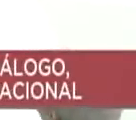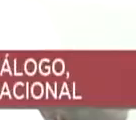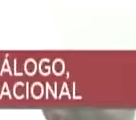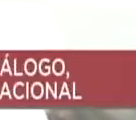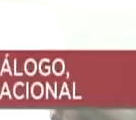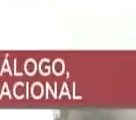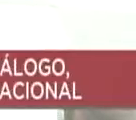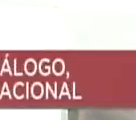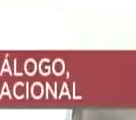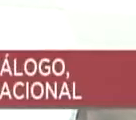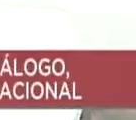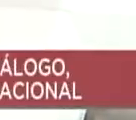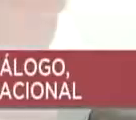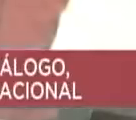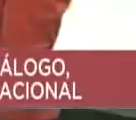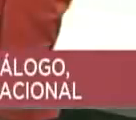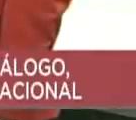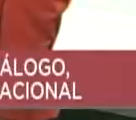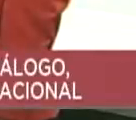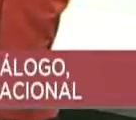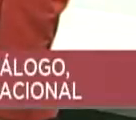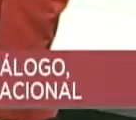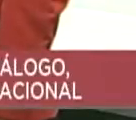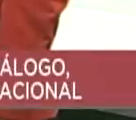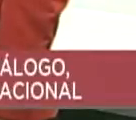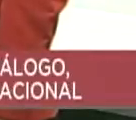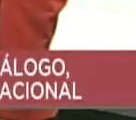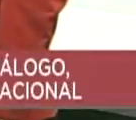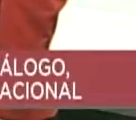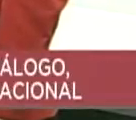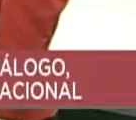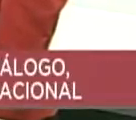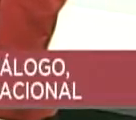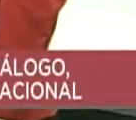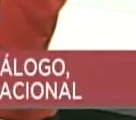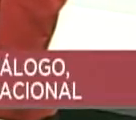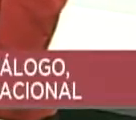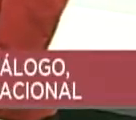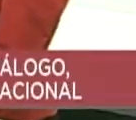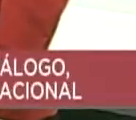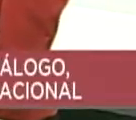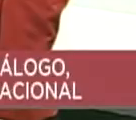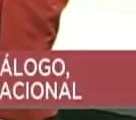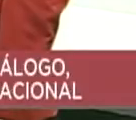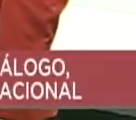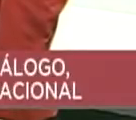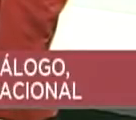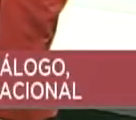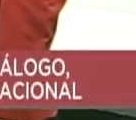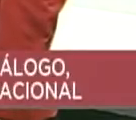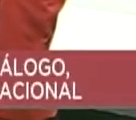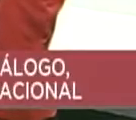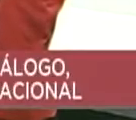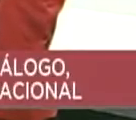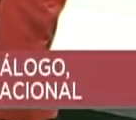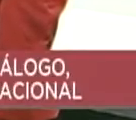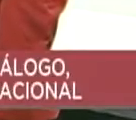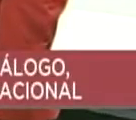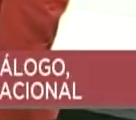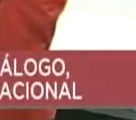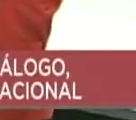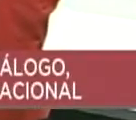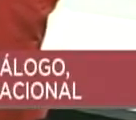centenares de llamados a tender puentes, acercamiento, conversaciones con los sectores políticos del